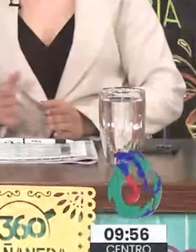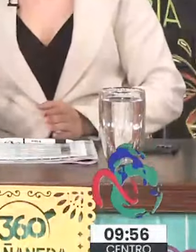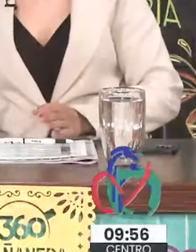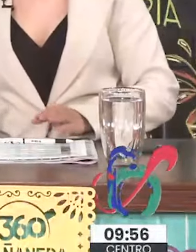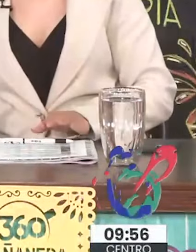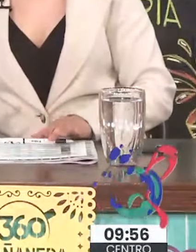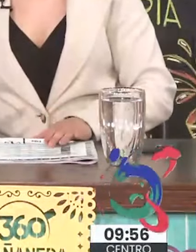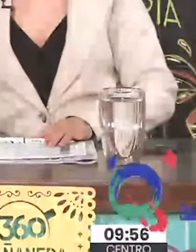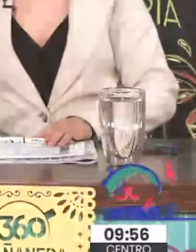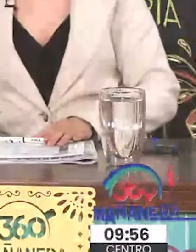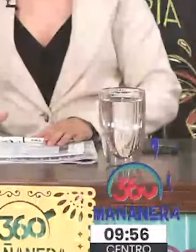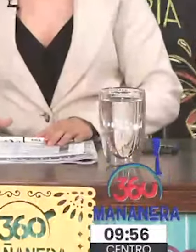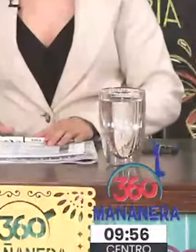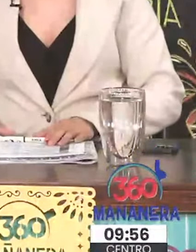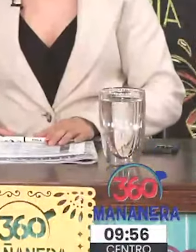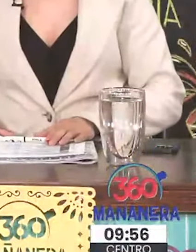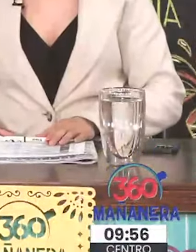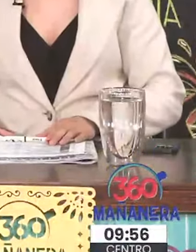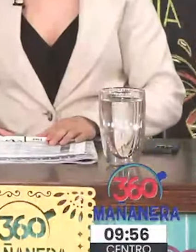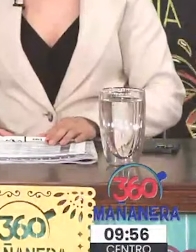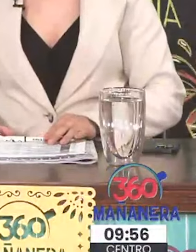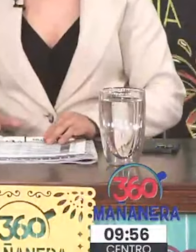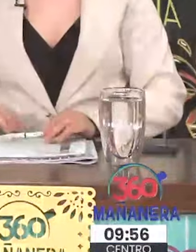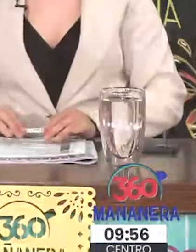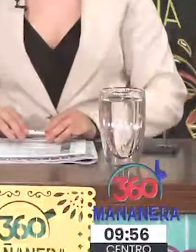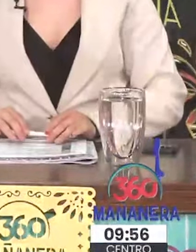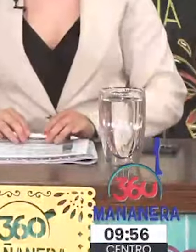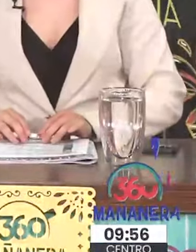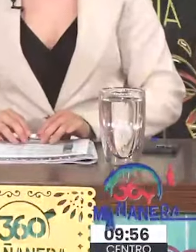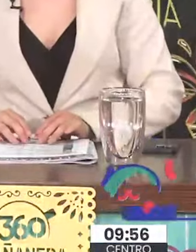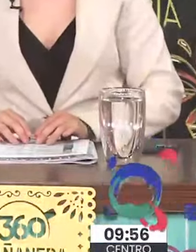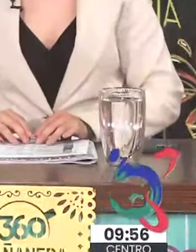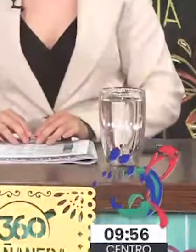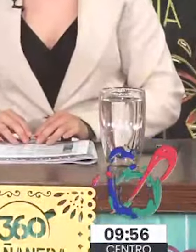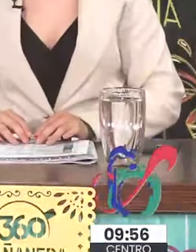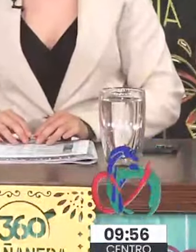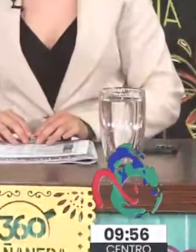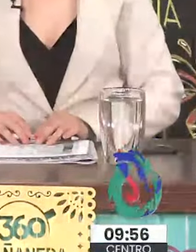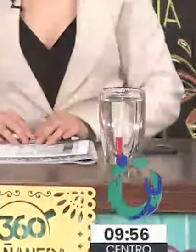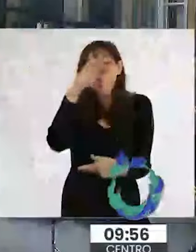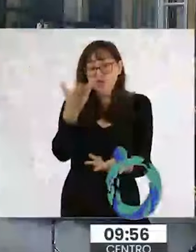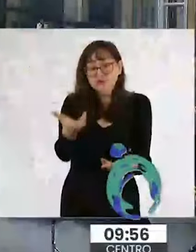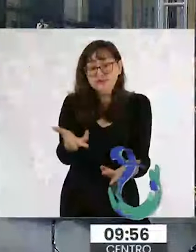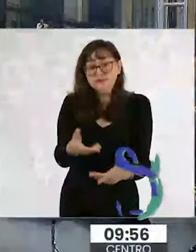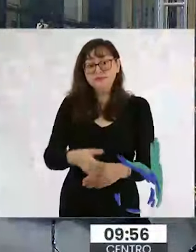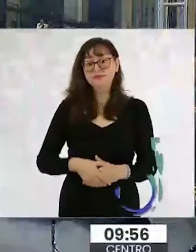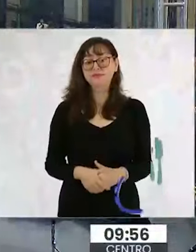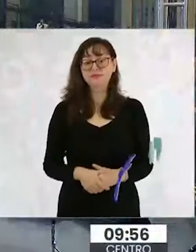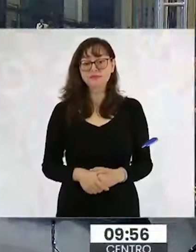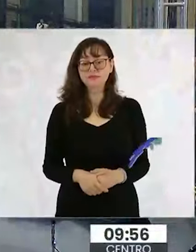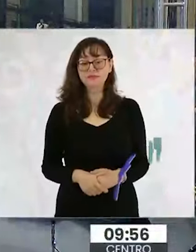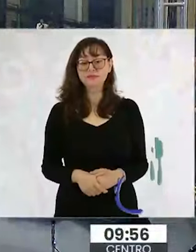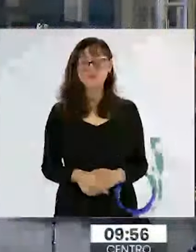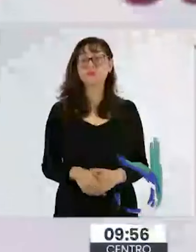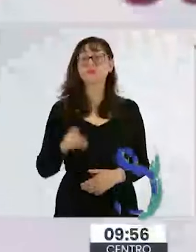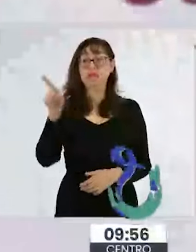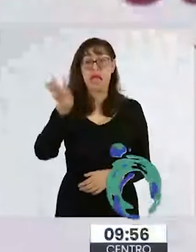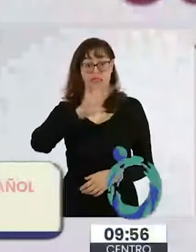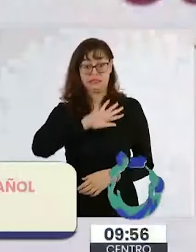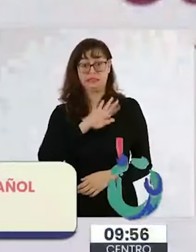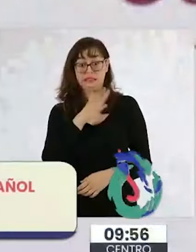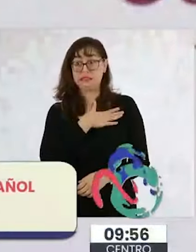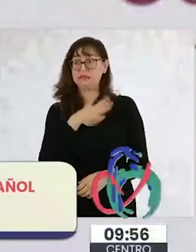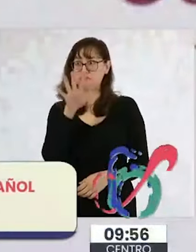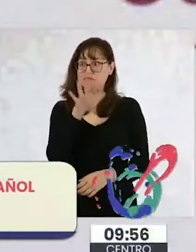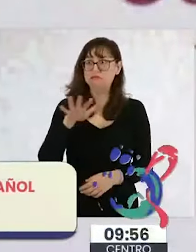pueda apoyar a desastres naturales de manera emergente así lo menciona el pueblo español y en particular